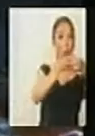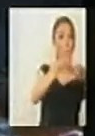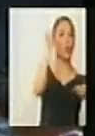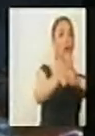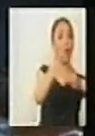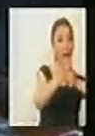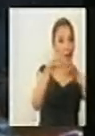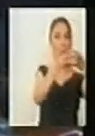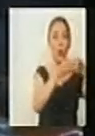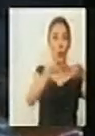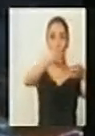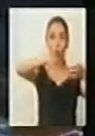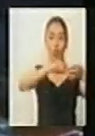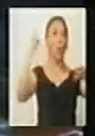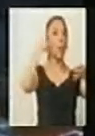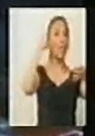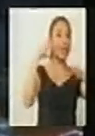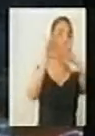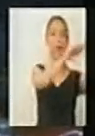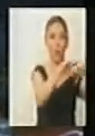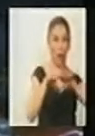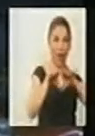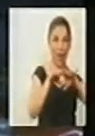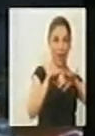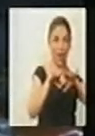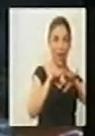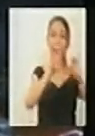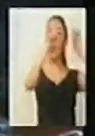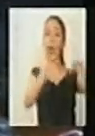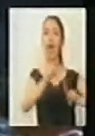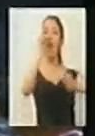objetivos y trabajamos todos juntos